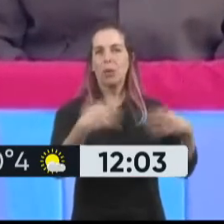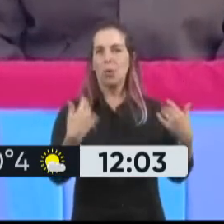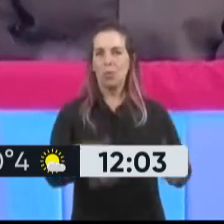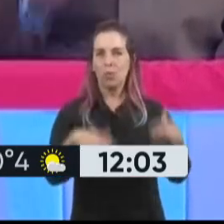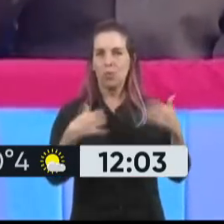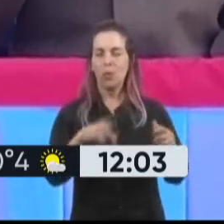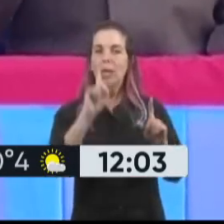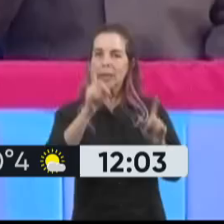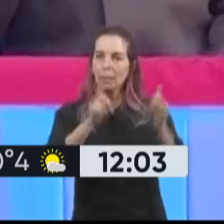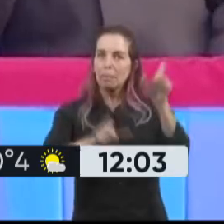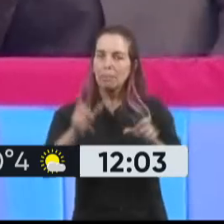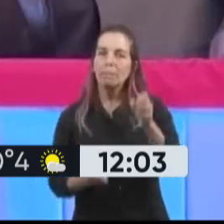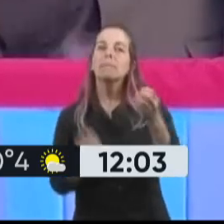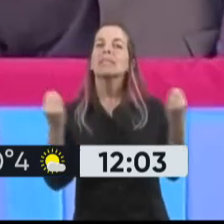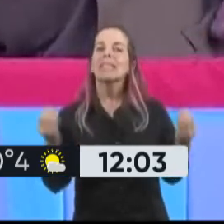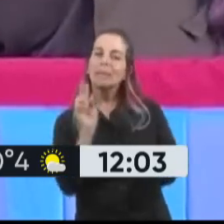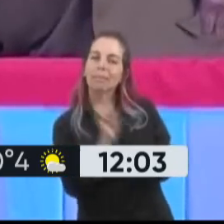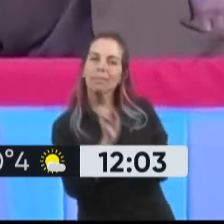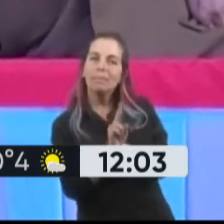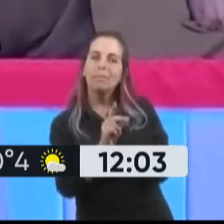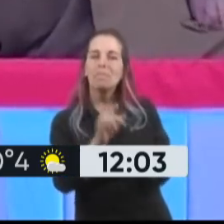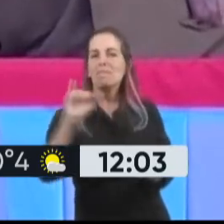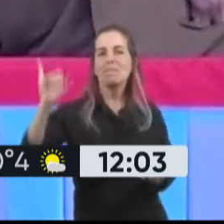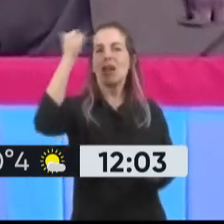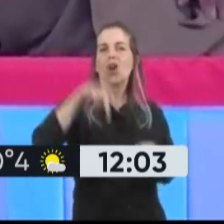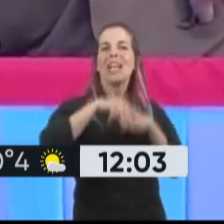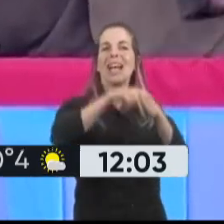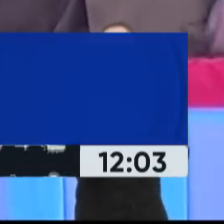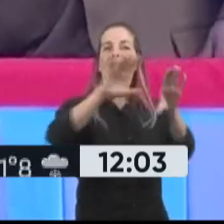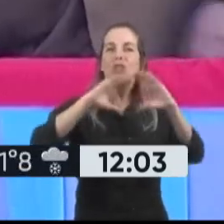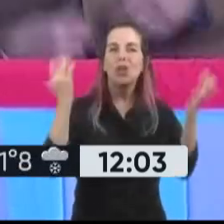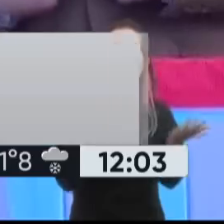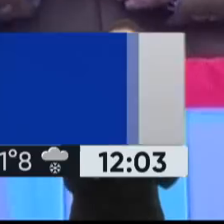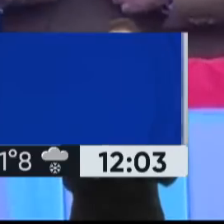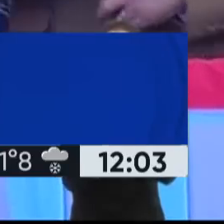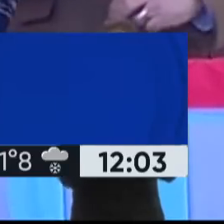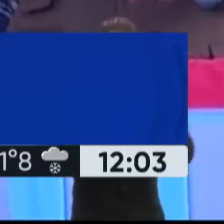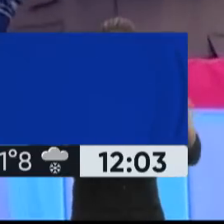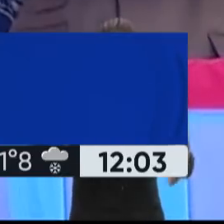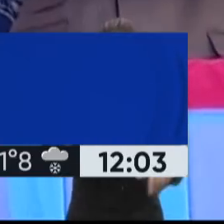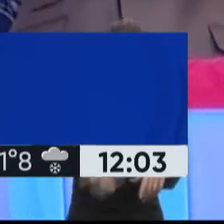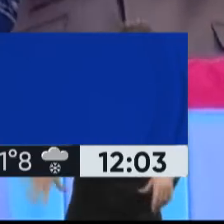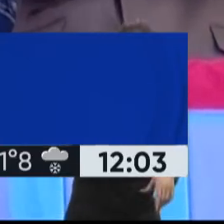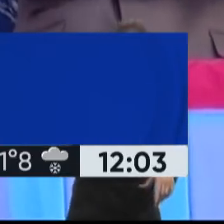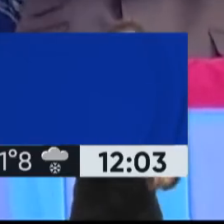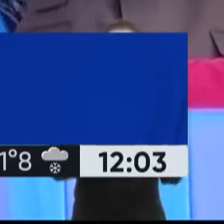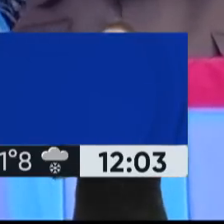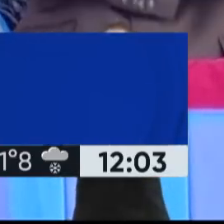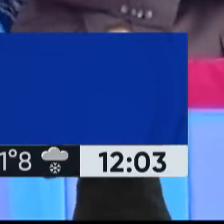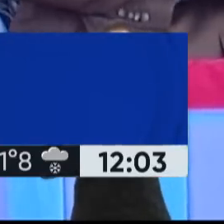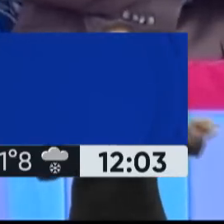los creadores de los mejores caballos del mundo y a tantos que participan de esta exposición. Todos ustedes son los